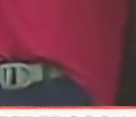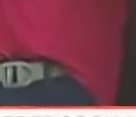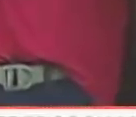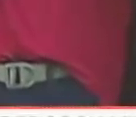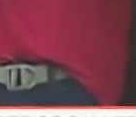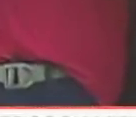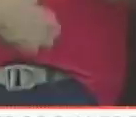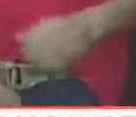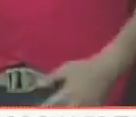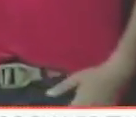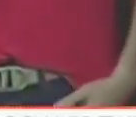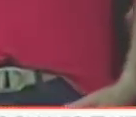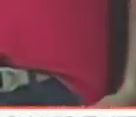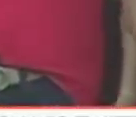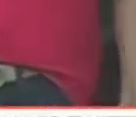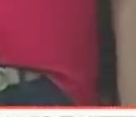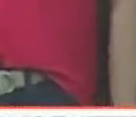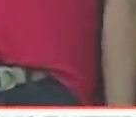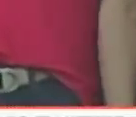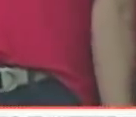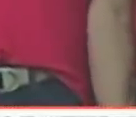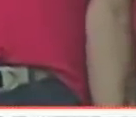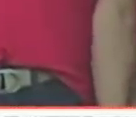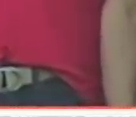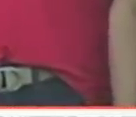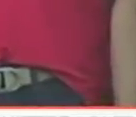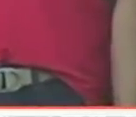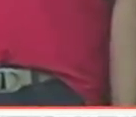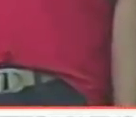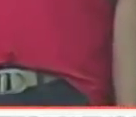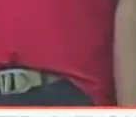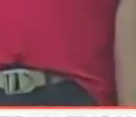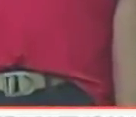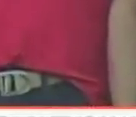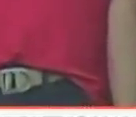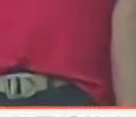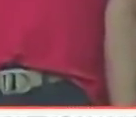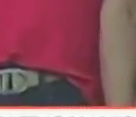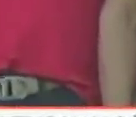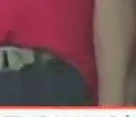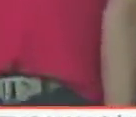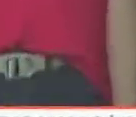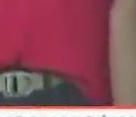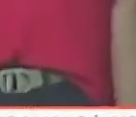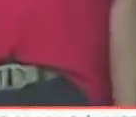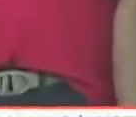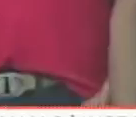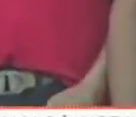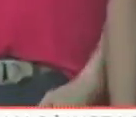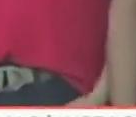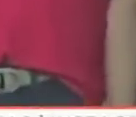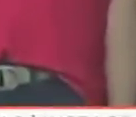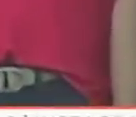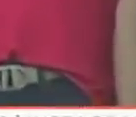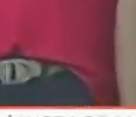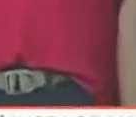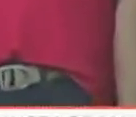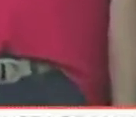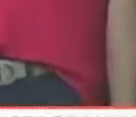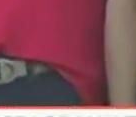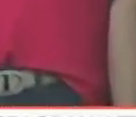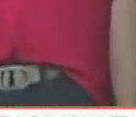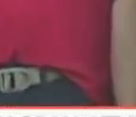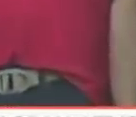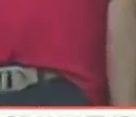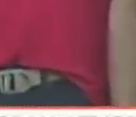¿Quién puede hoy, desde allá, un aire acondicionado de Washington, decir: no, mira, búscate